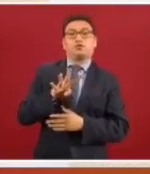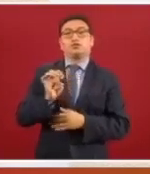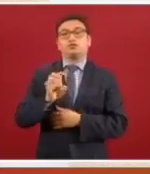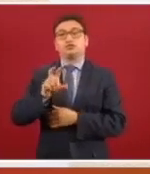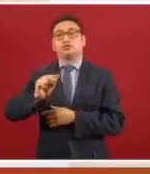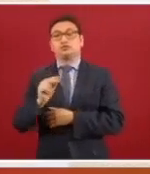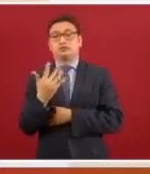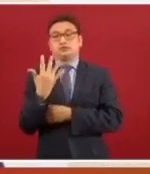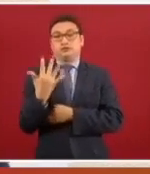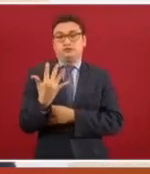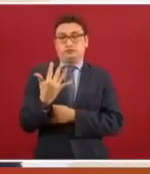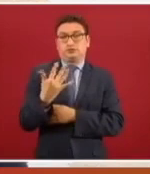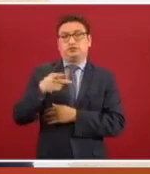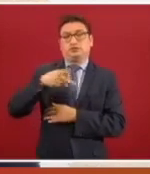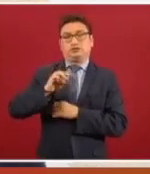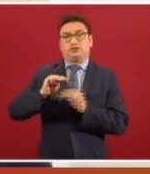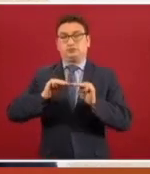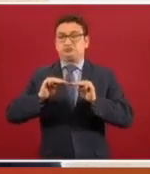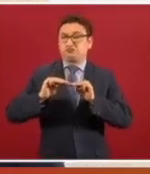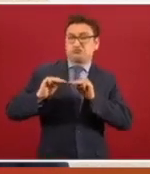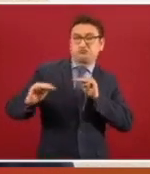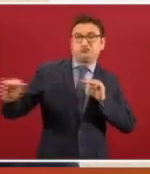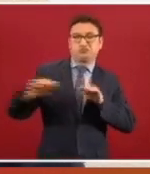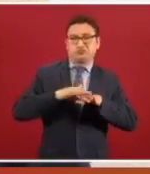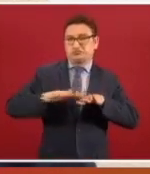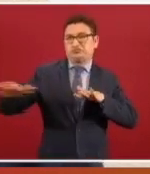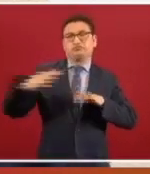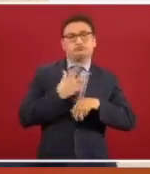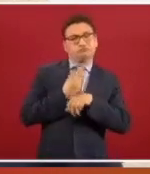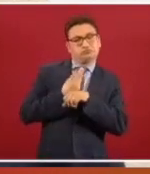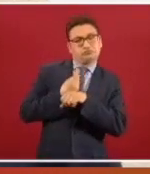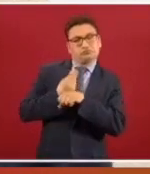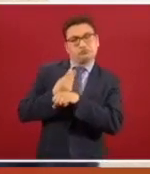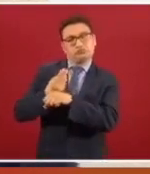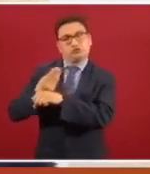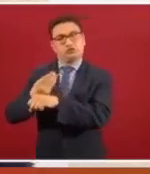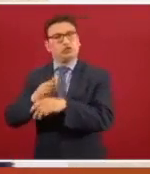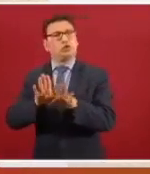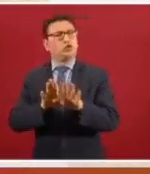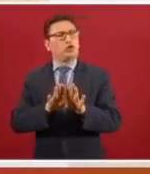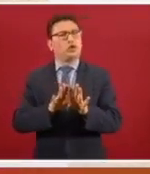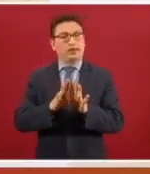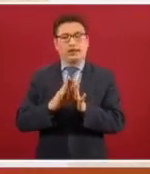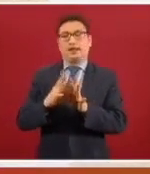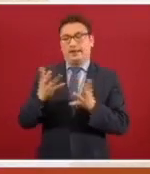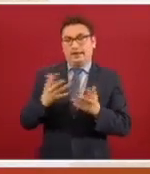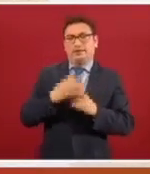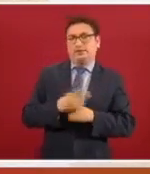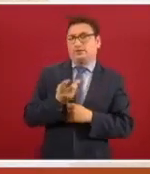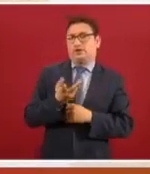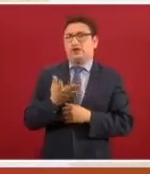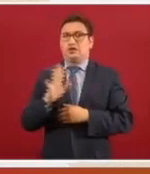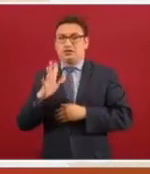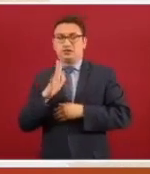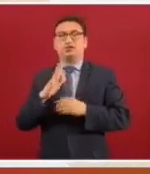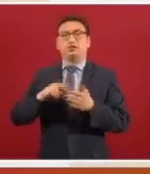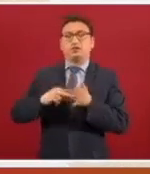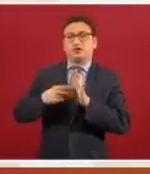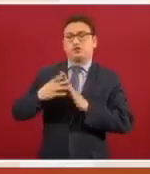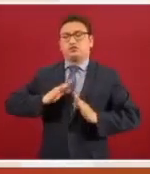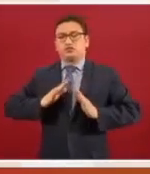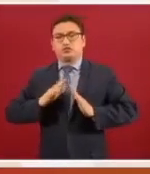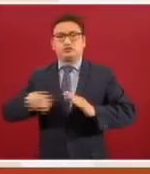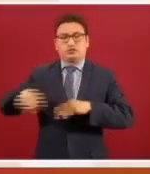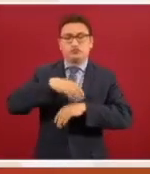485 kilómetros que construiremos con la participación de los ingenieros